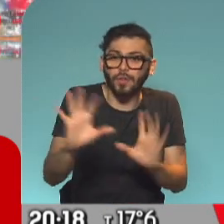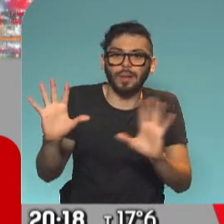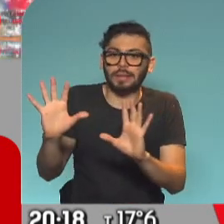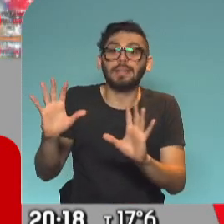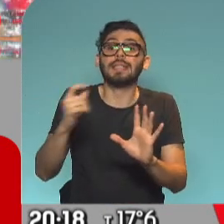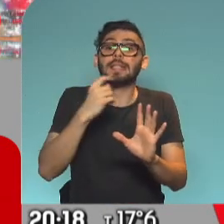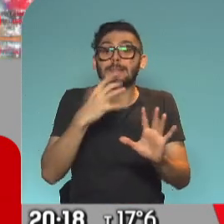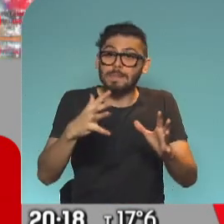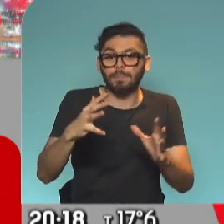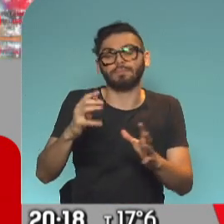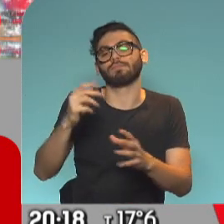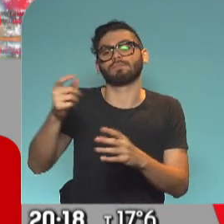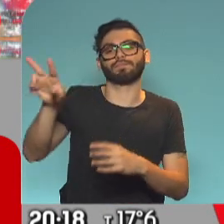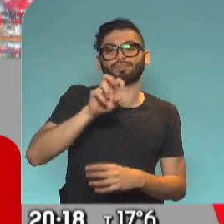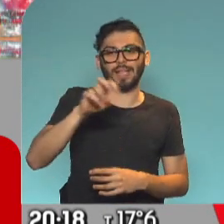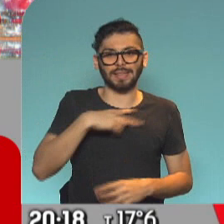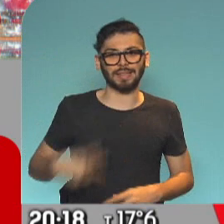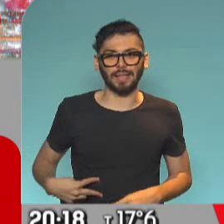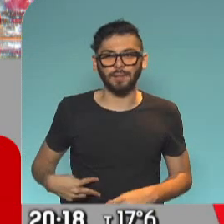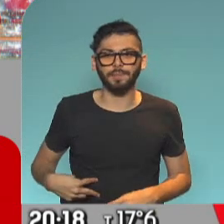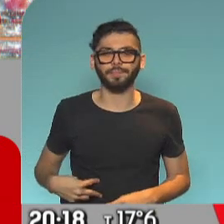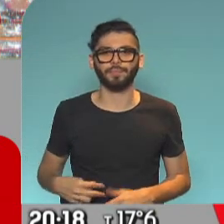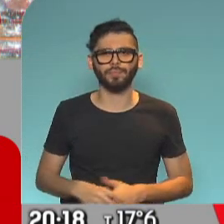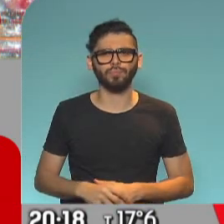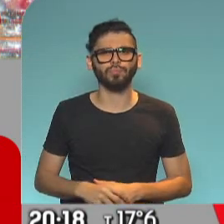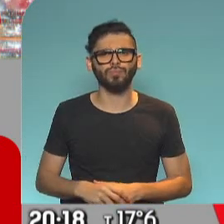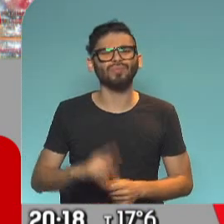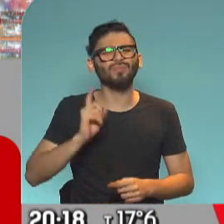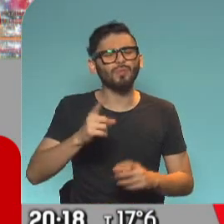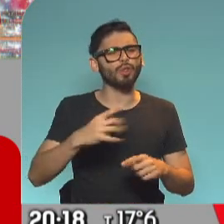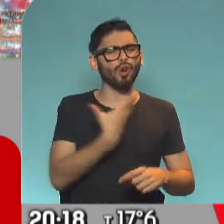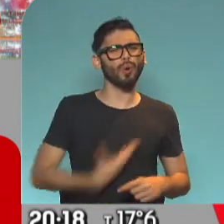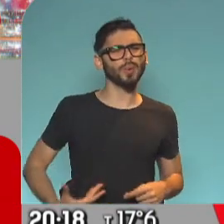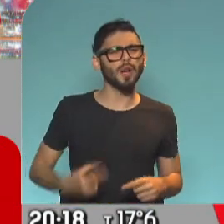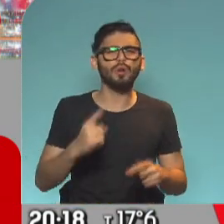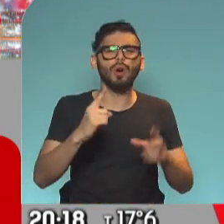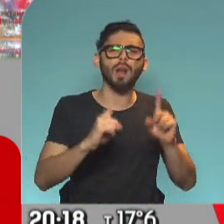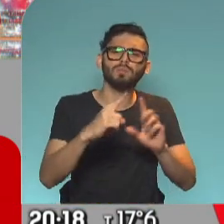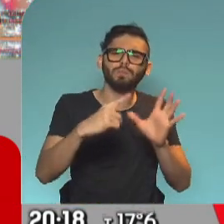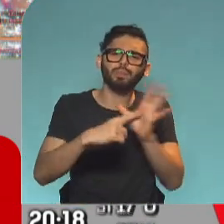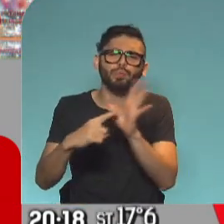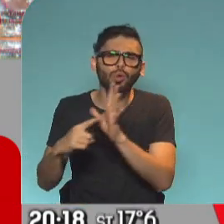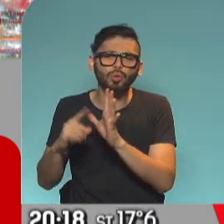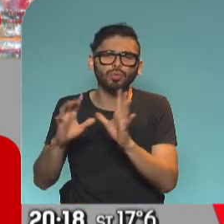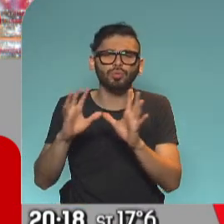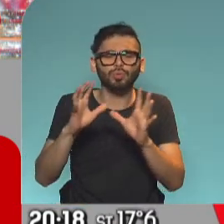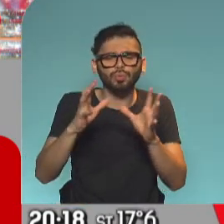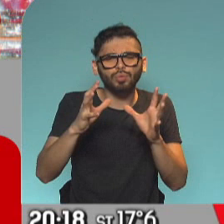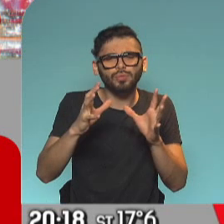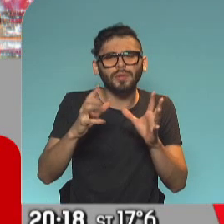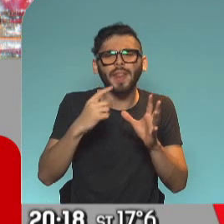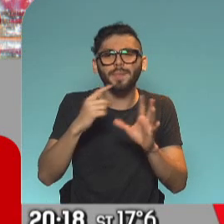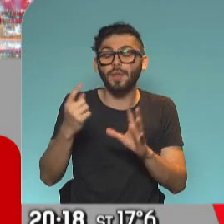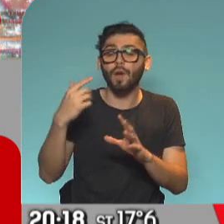otro lado, otra vez desde distintos puntos del gobierno han hablado de, o mejor dicho, han negado la posibilidad de que